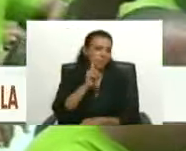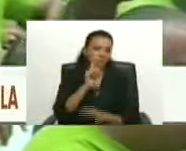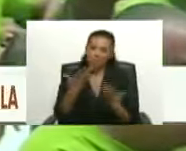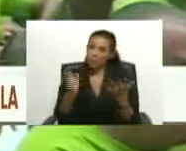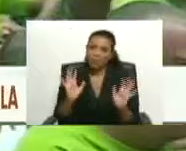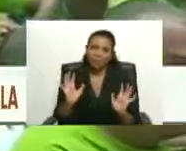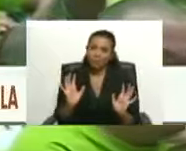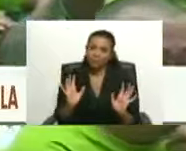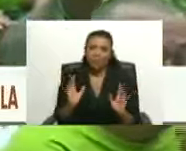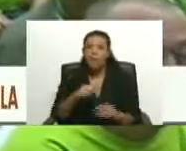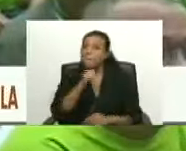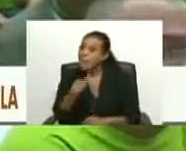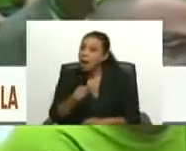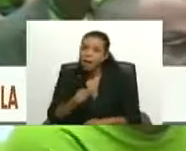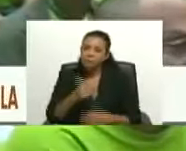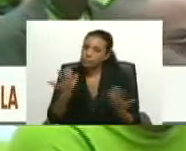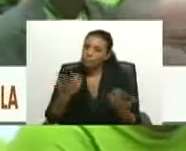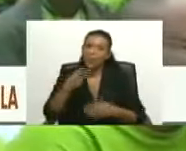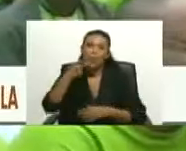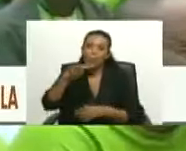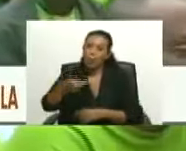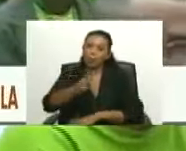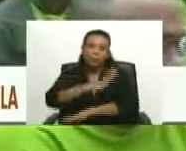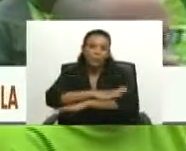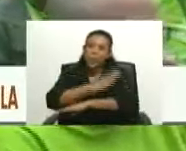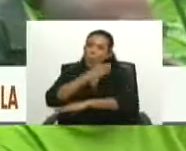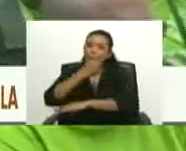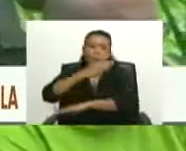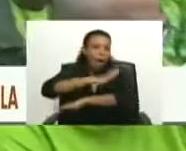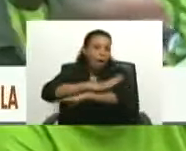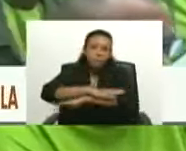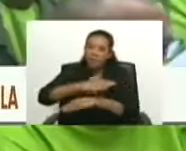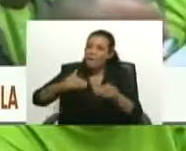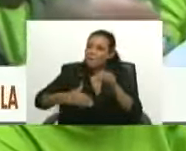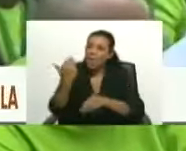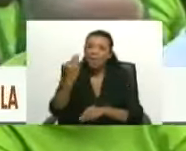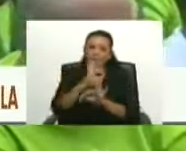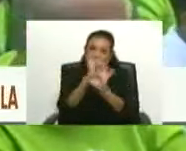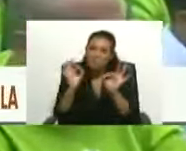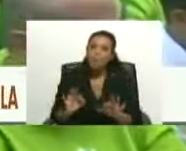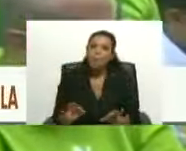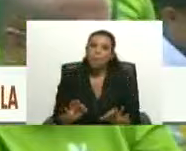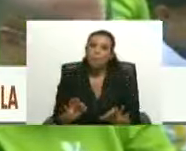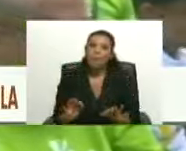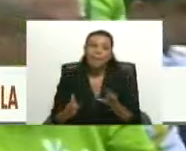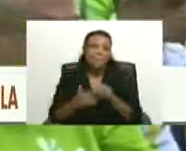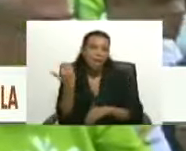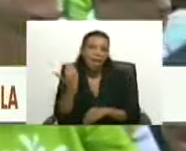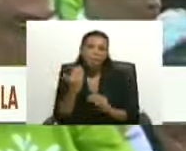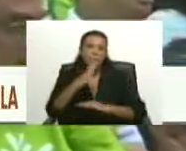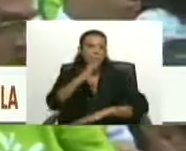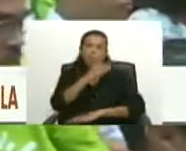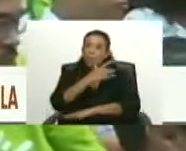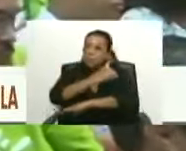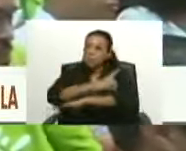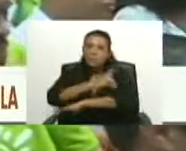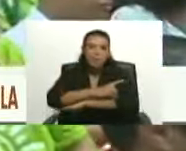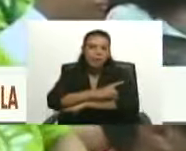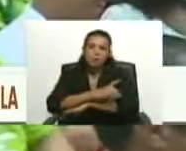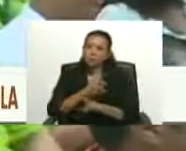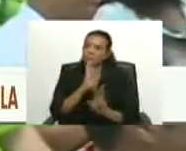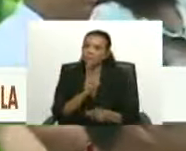es porque estás haciendo la política de manera indisciplinada, sin método. Cualquier otra cosa que hagas sin método y sin disciplina va a tener los